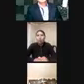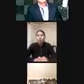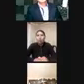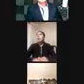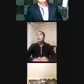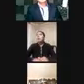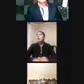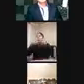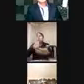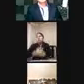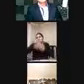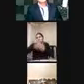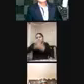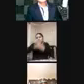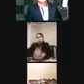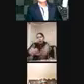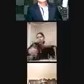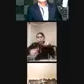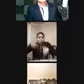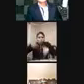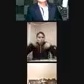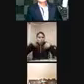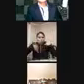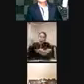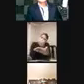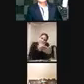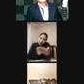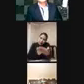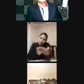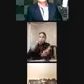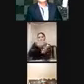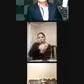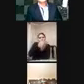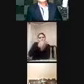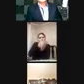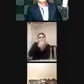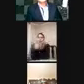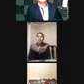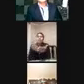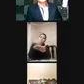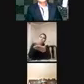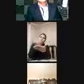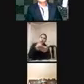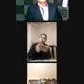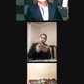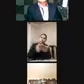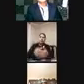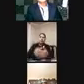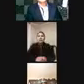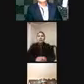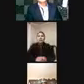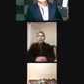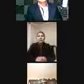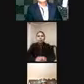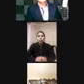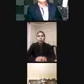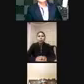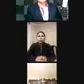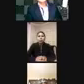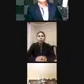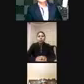reforzamos cuando realmente tienen una mala conducta y reforzamos y le decimos, ¿no? Mira, estoy enojado porque